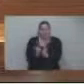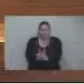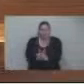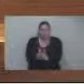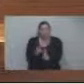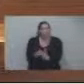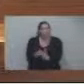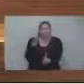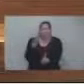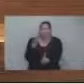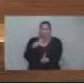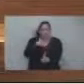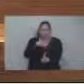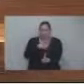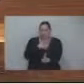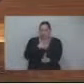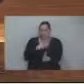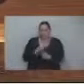suprimido.